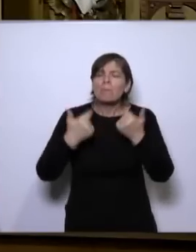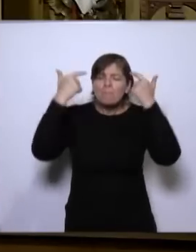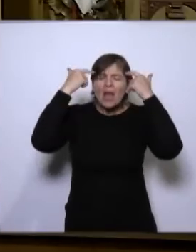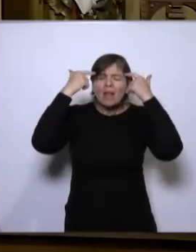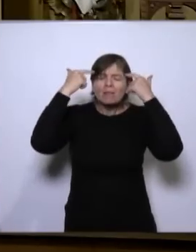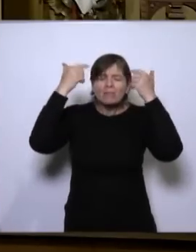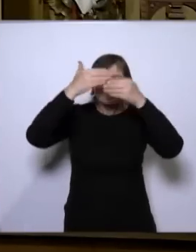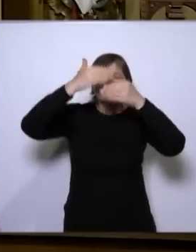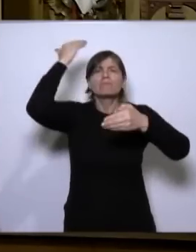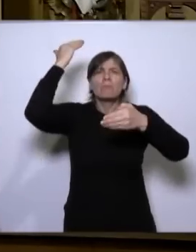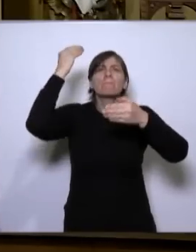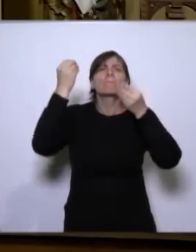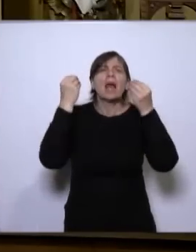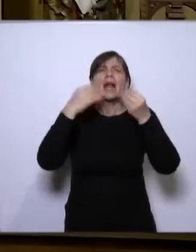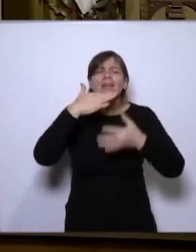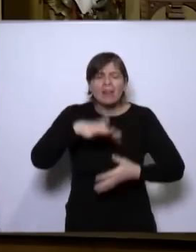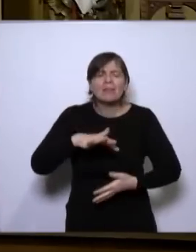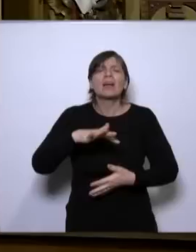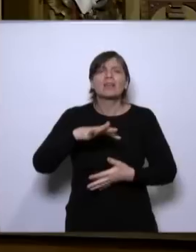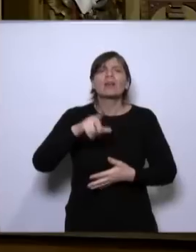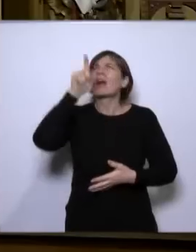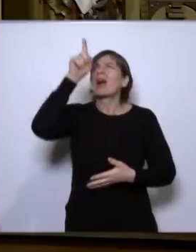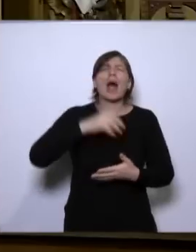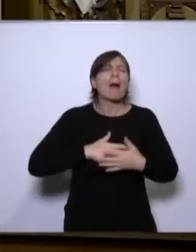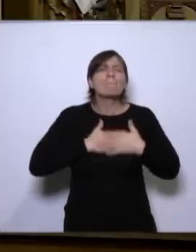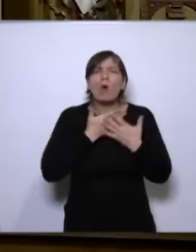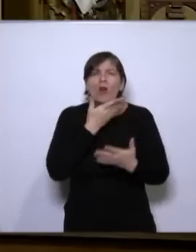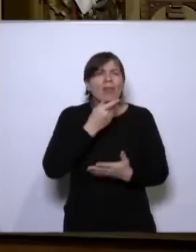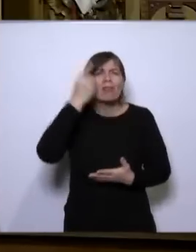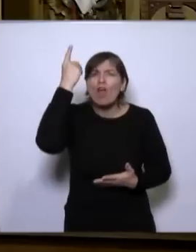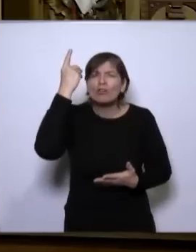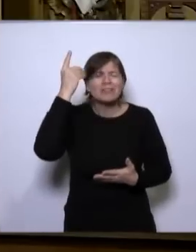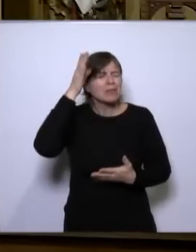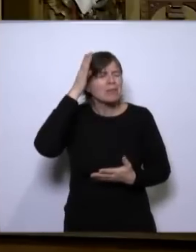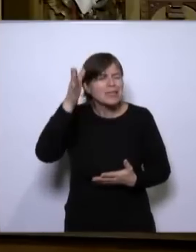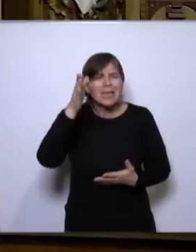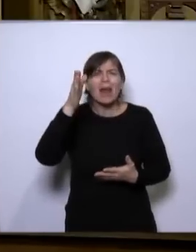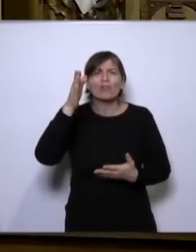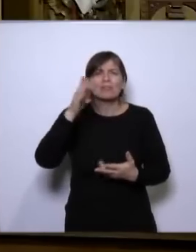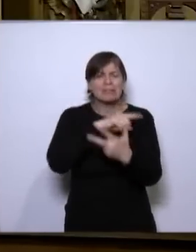para comprender hasta qué punto llega el amor divino de este Dios trino.